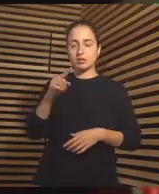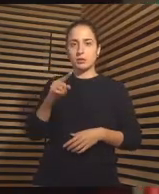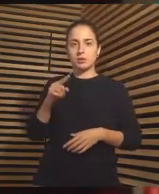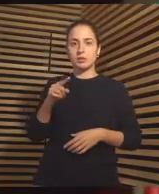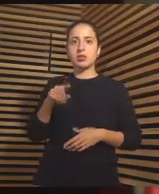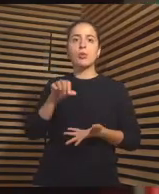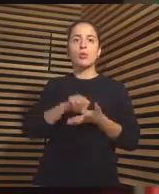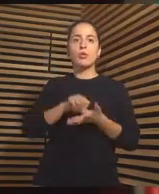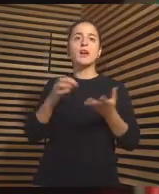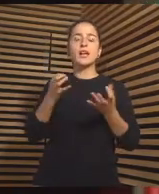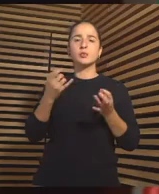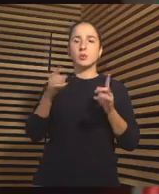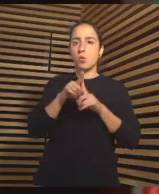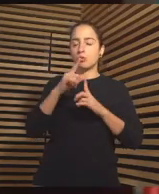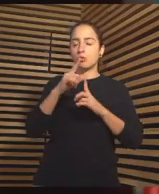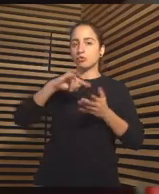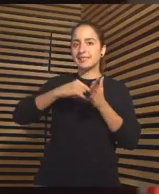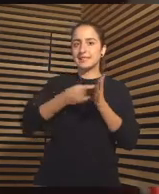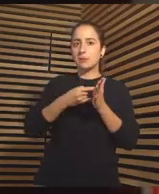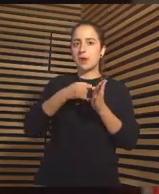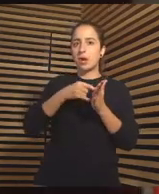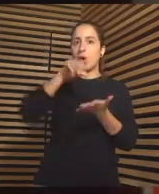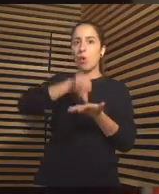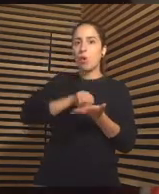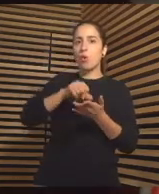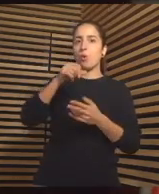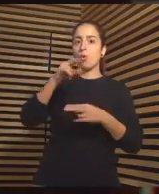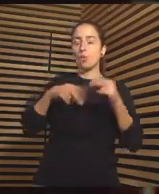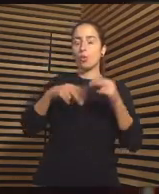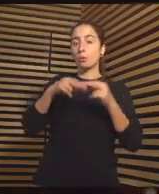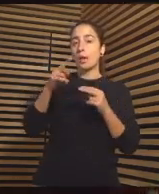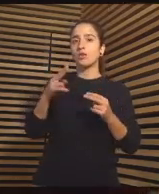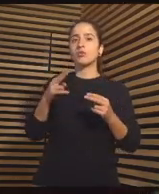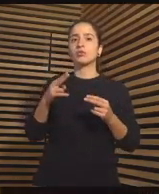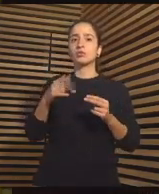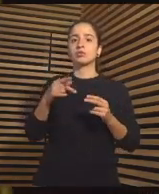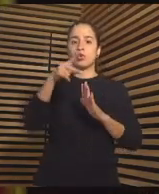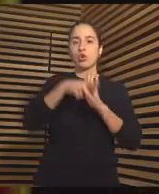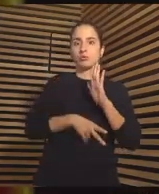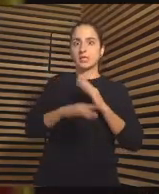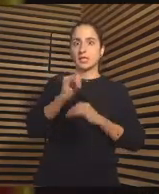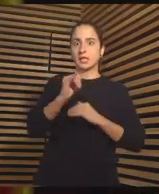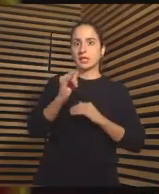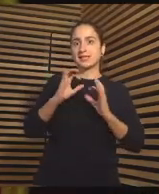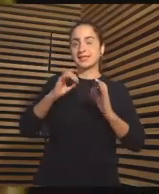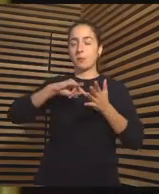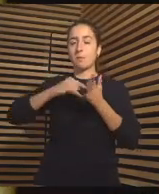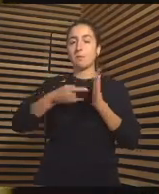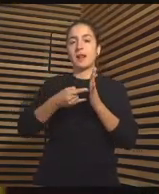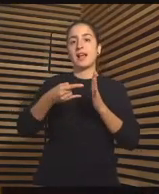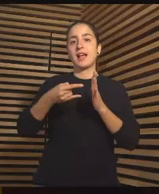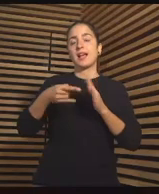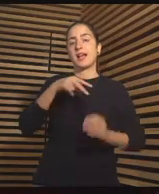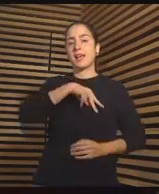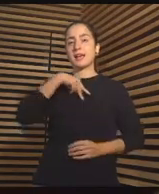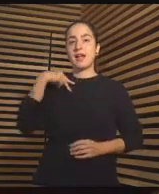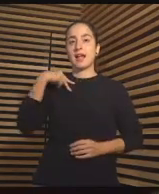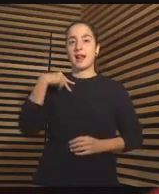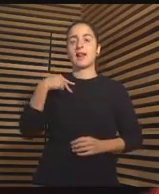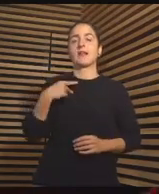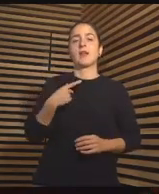urbano que se rige por una serie de normas que en el caso de Madrid es el Plan General de Ordenación Urbana del